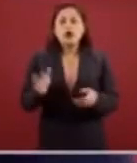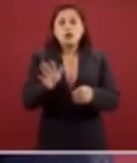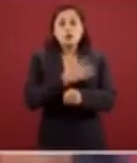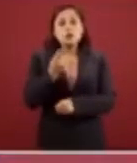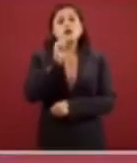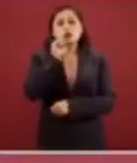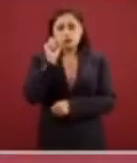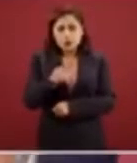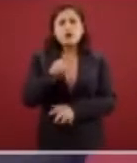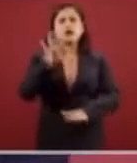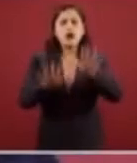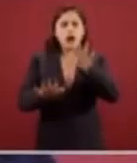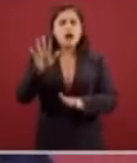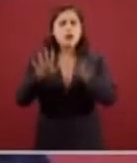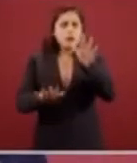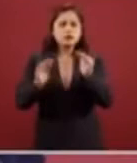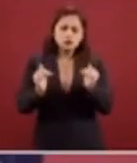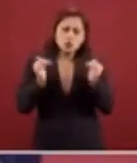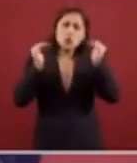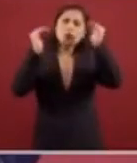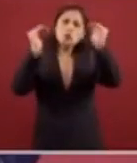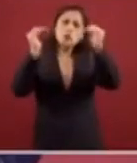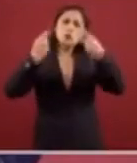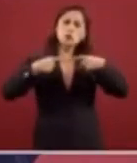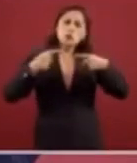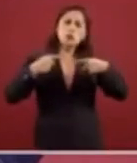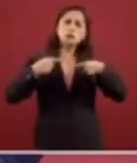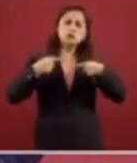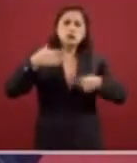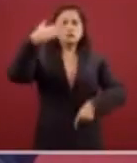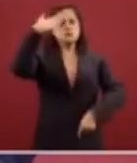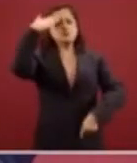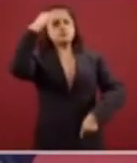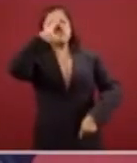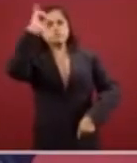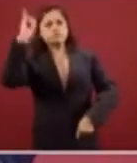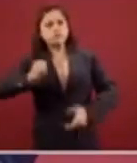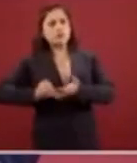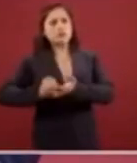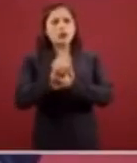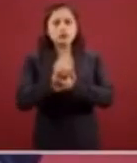toman las decisiones arriba los dirigentes